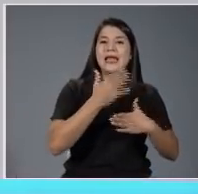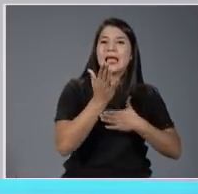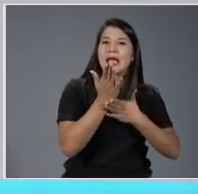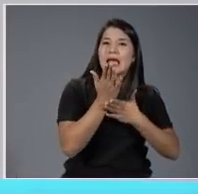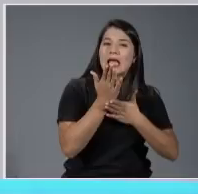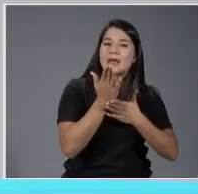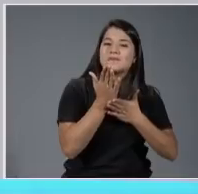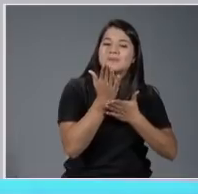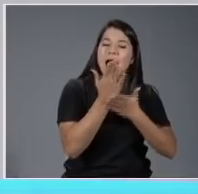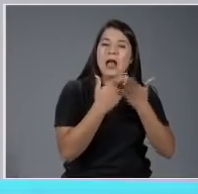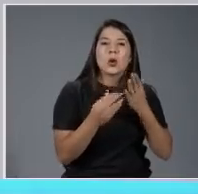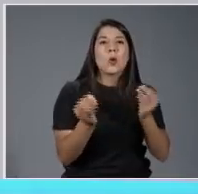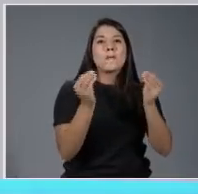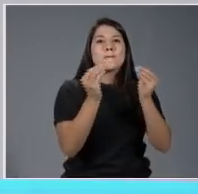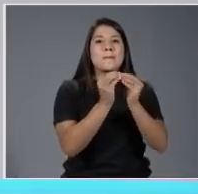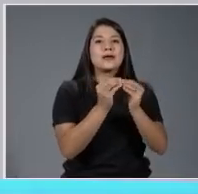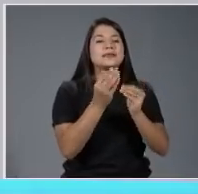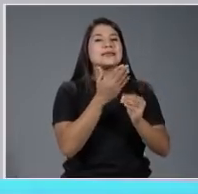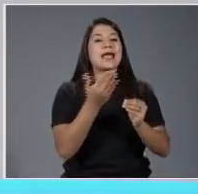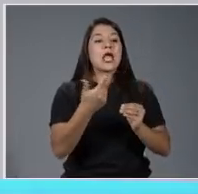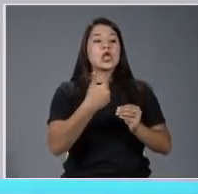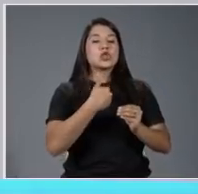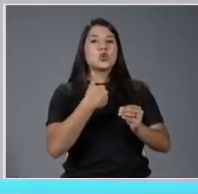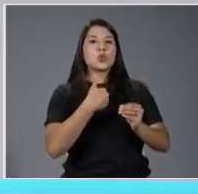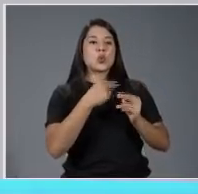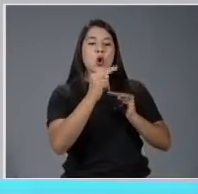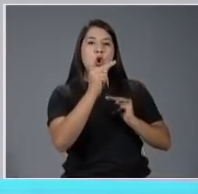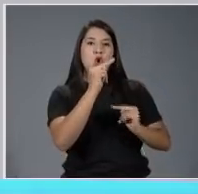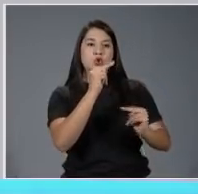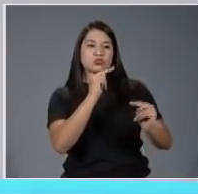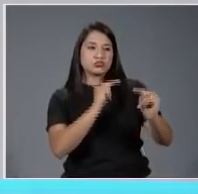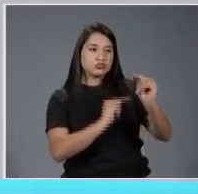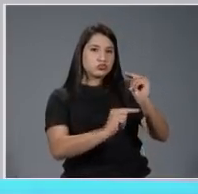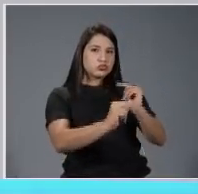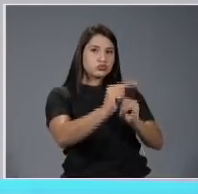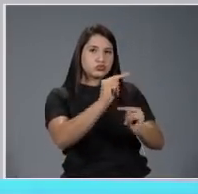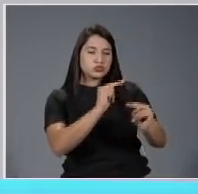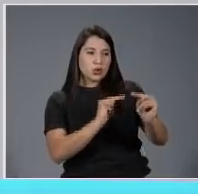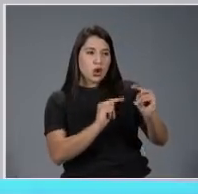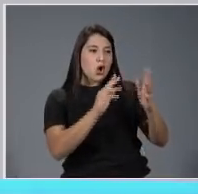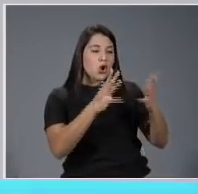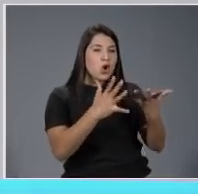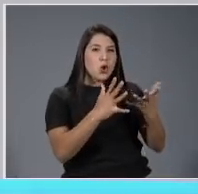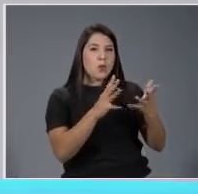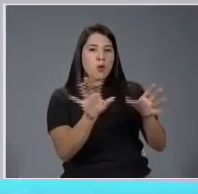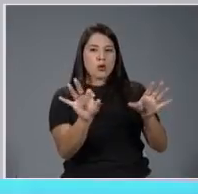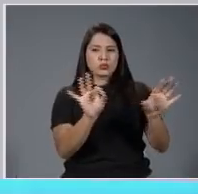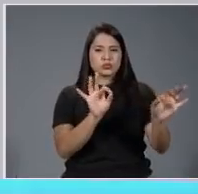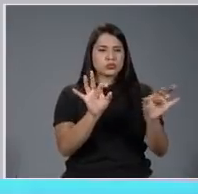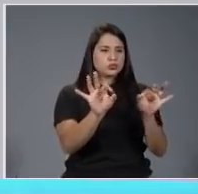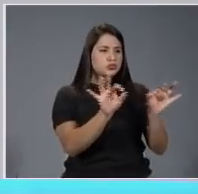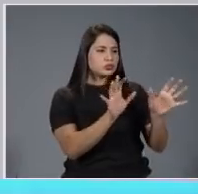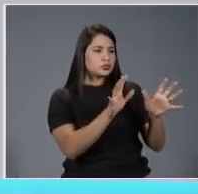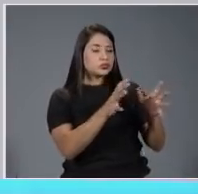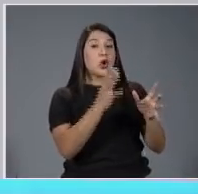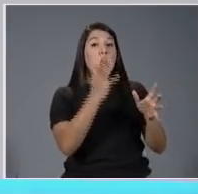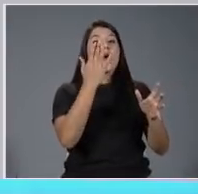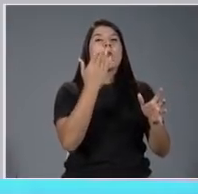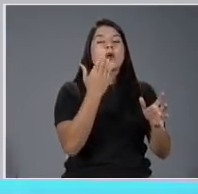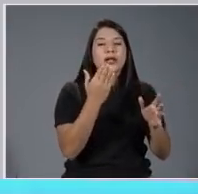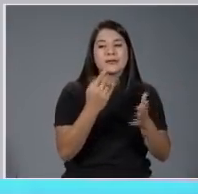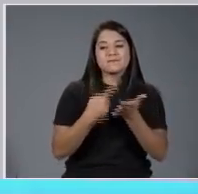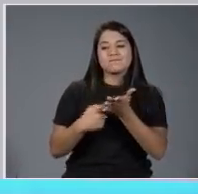es que tuvo que negociar la composición del gabinete con otros líderes de otros